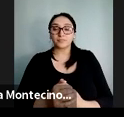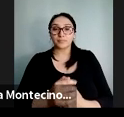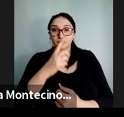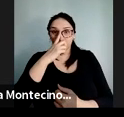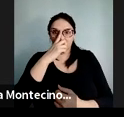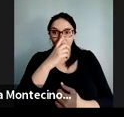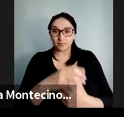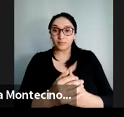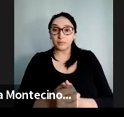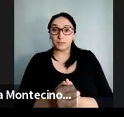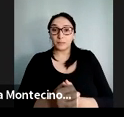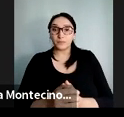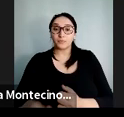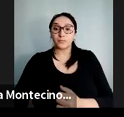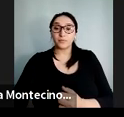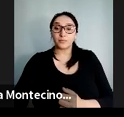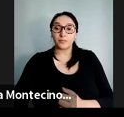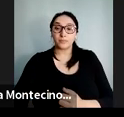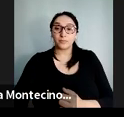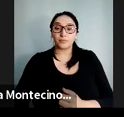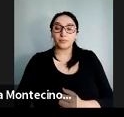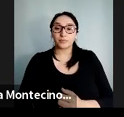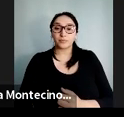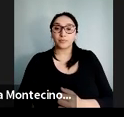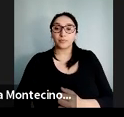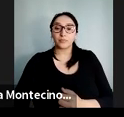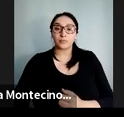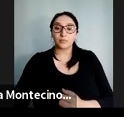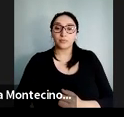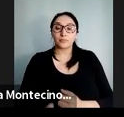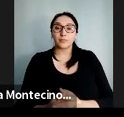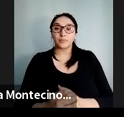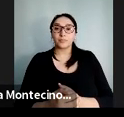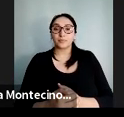de nuestro trabajo. ¿Se ve? ¿Sí?